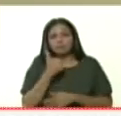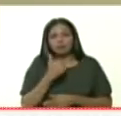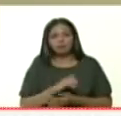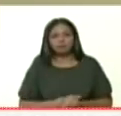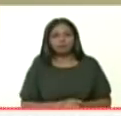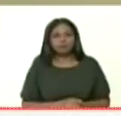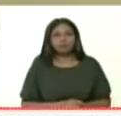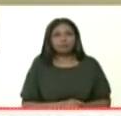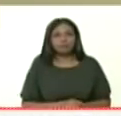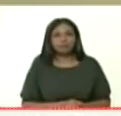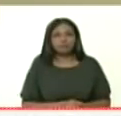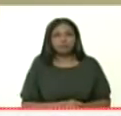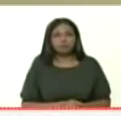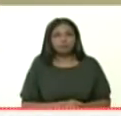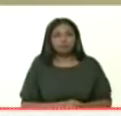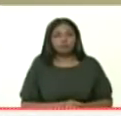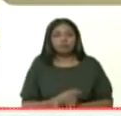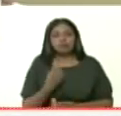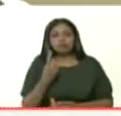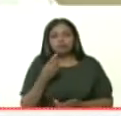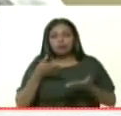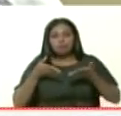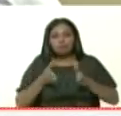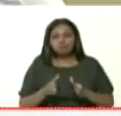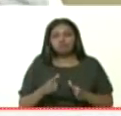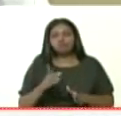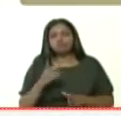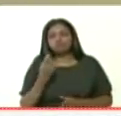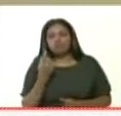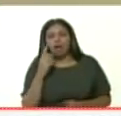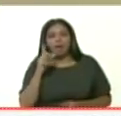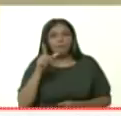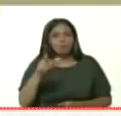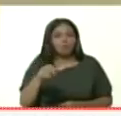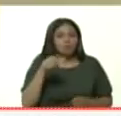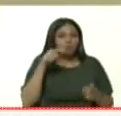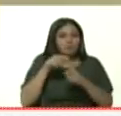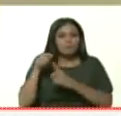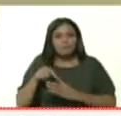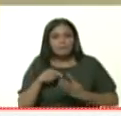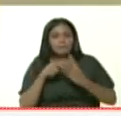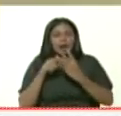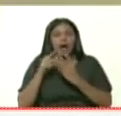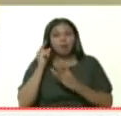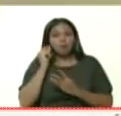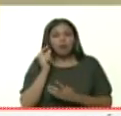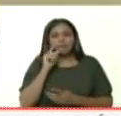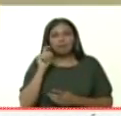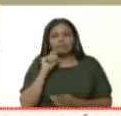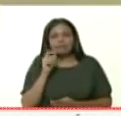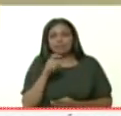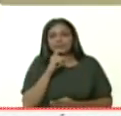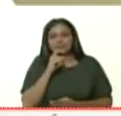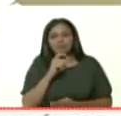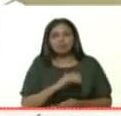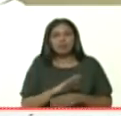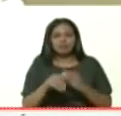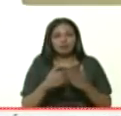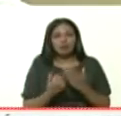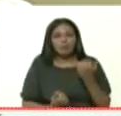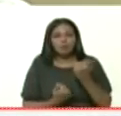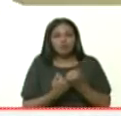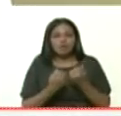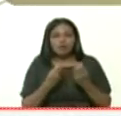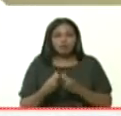Ha costado bastante llegar a todas las mujeres embarazadas. Hasta ahora hemos llegado